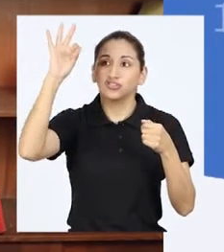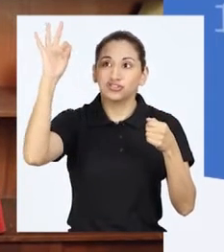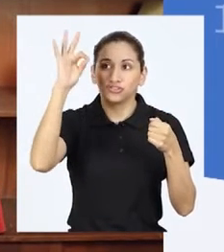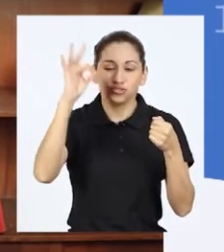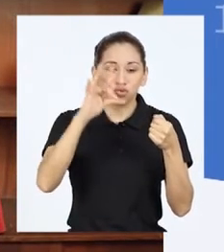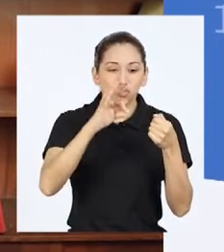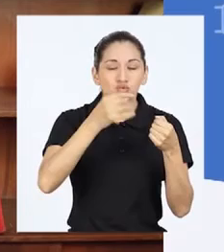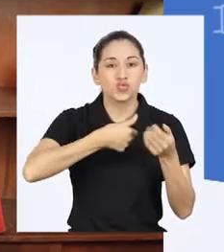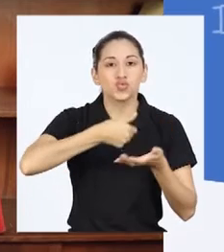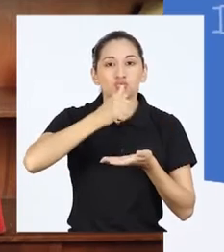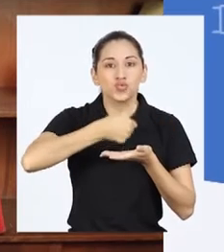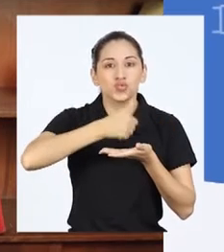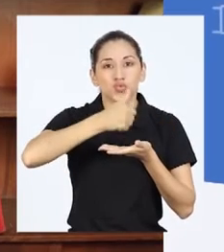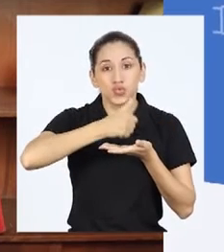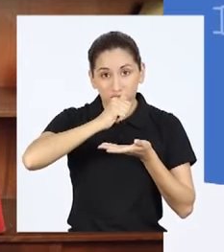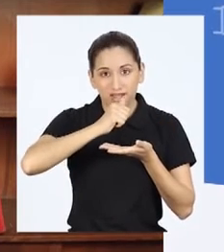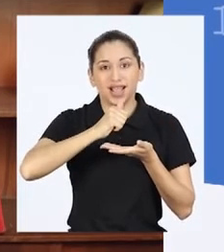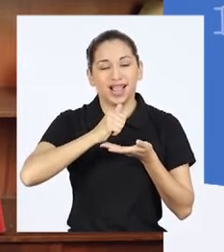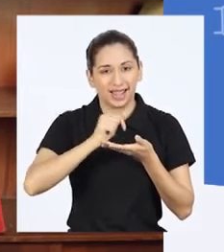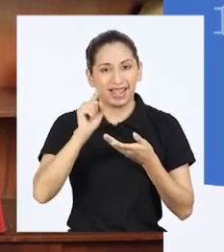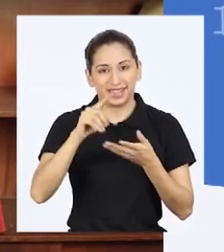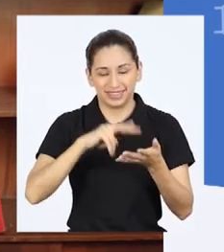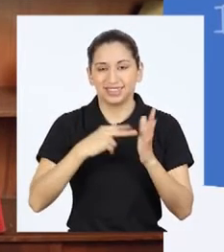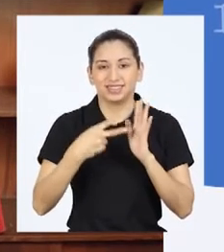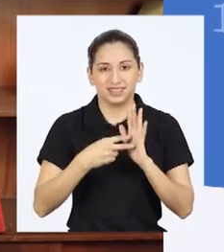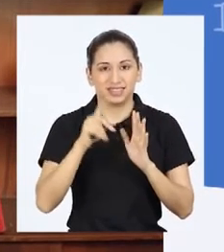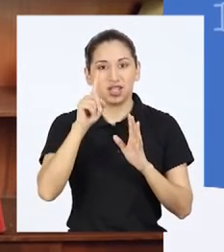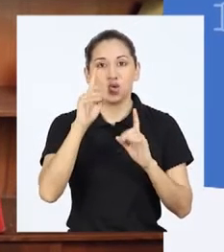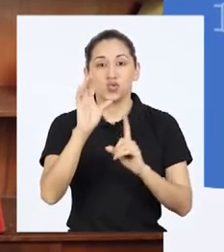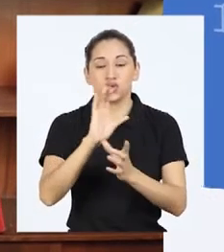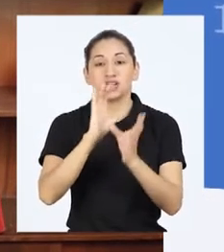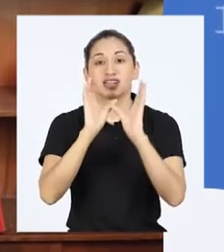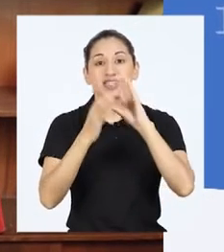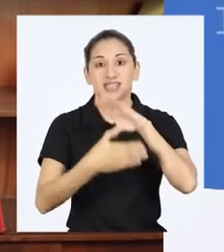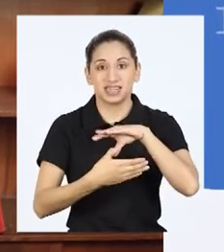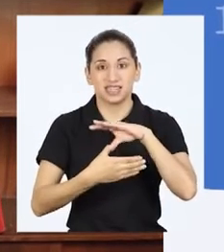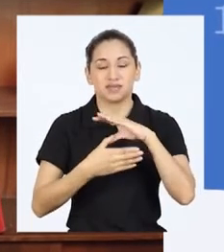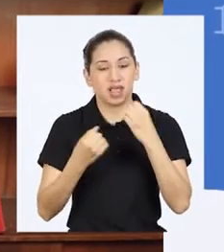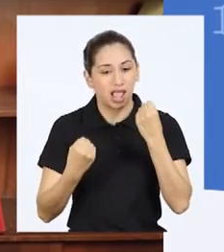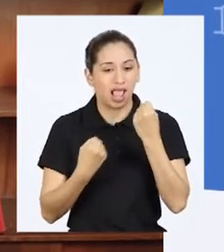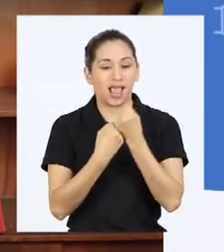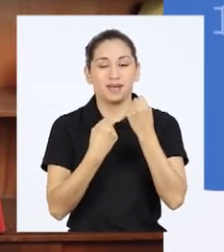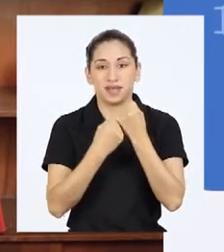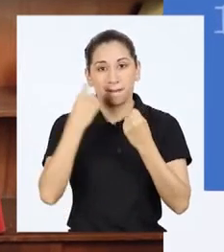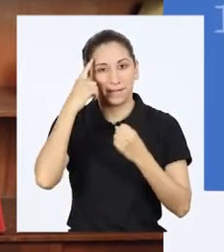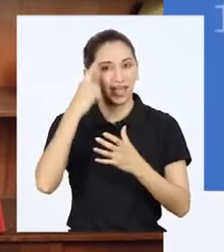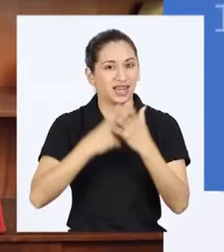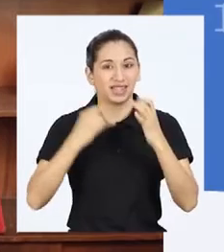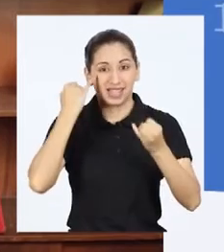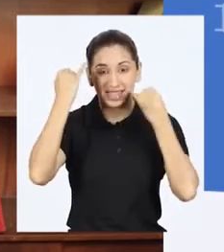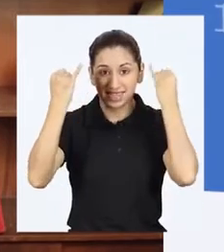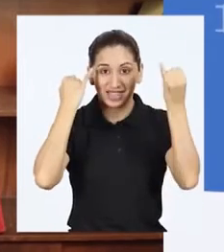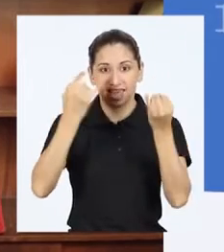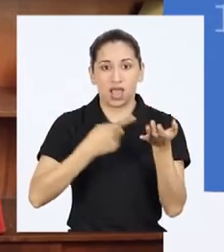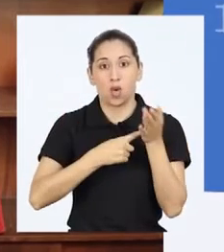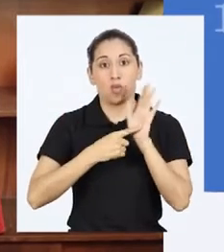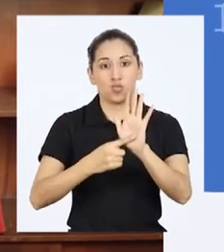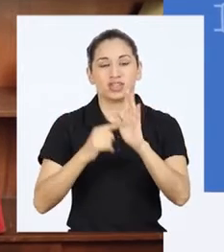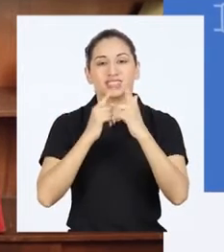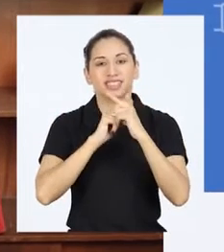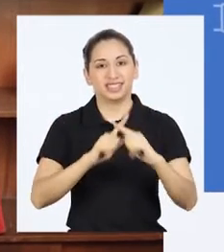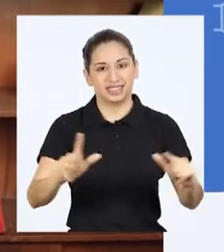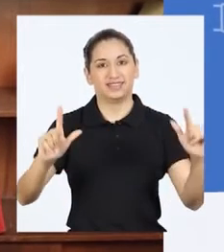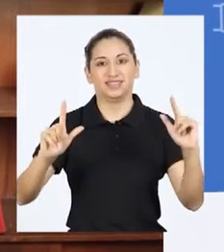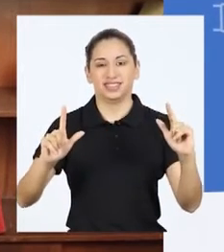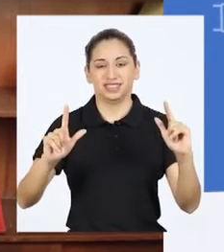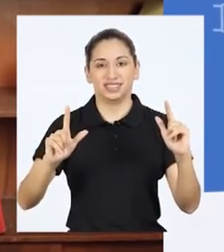de eso se trata. De ir propiciando un clima favorable para que las ideas se expresen con